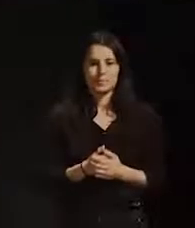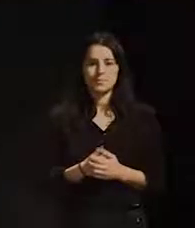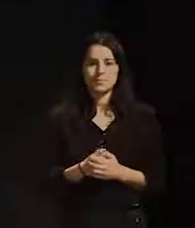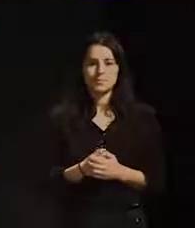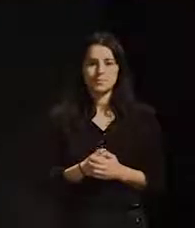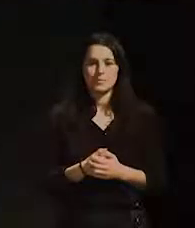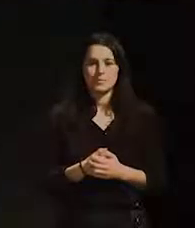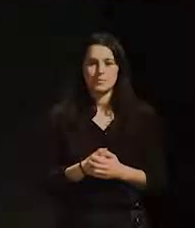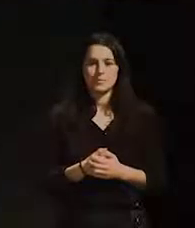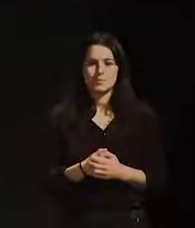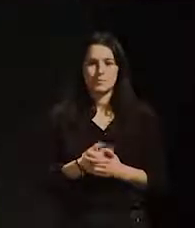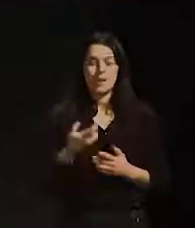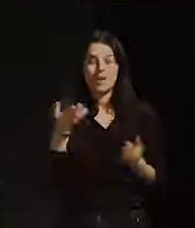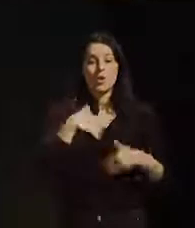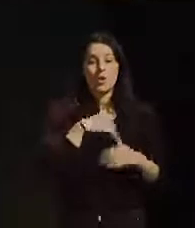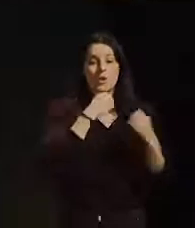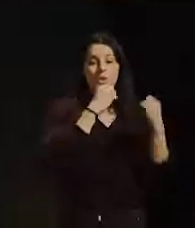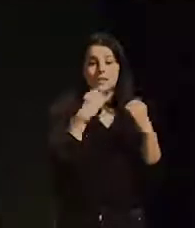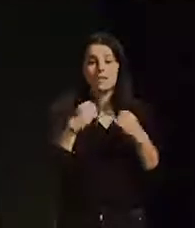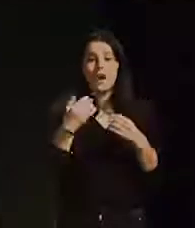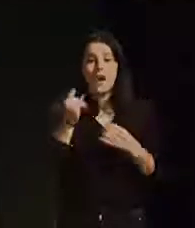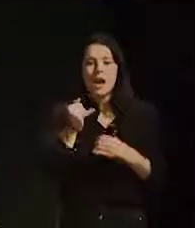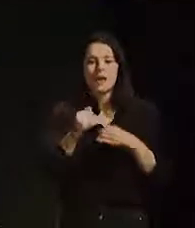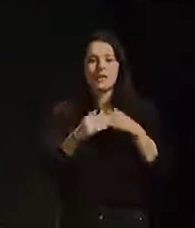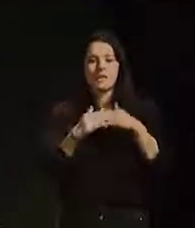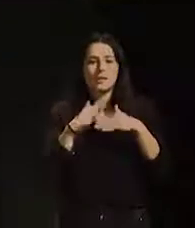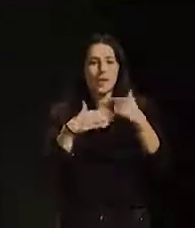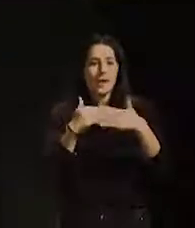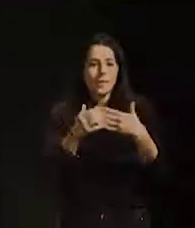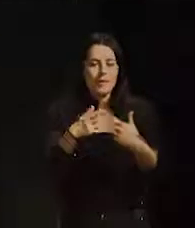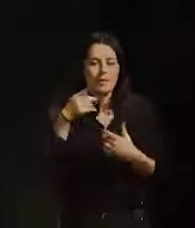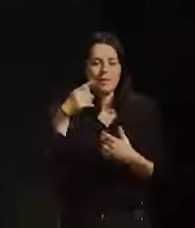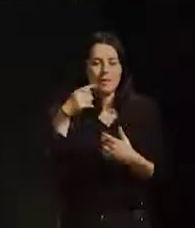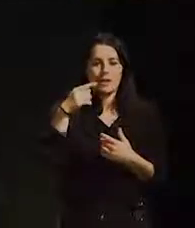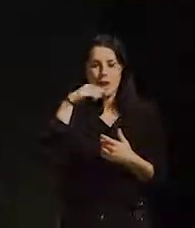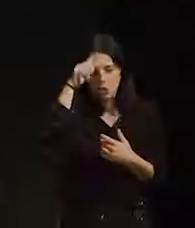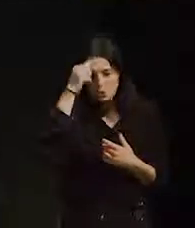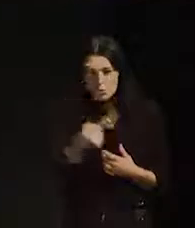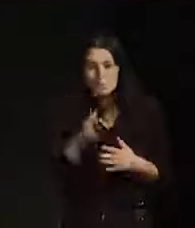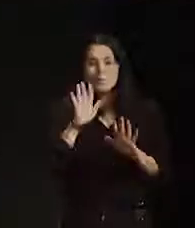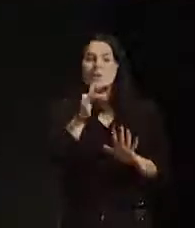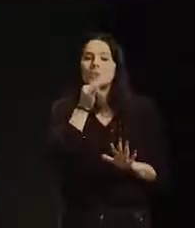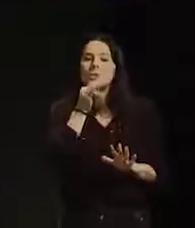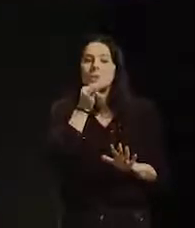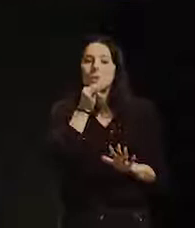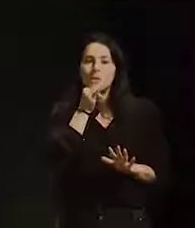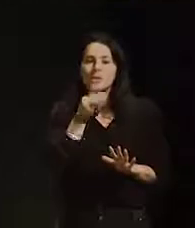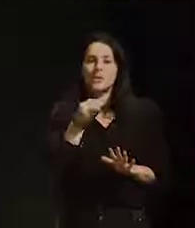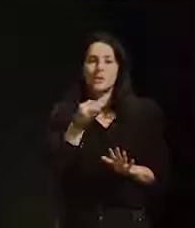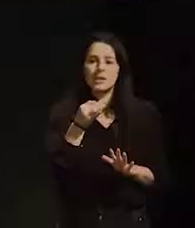aún no hay. Hay avance en la cultura, pero todavía no hay un